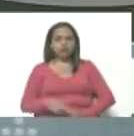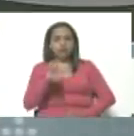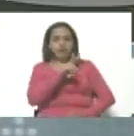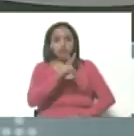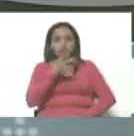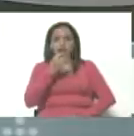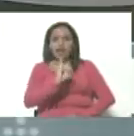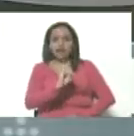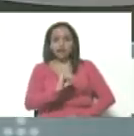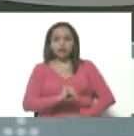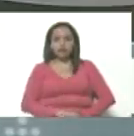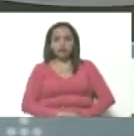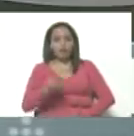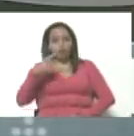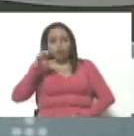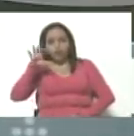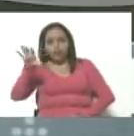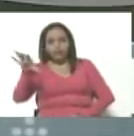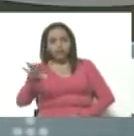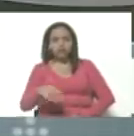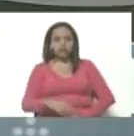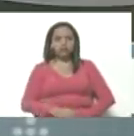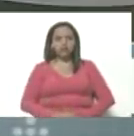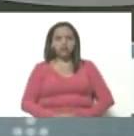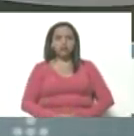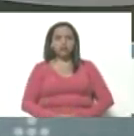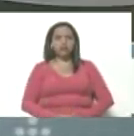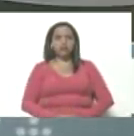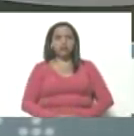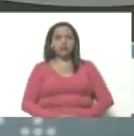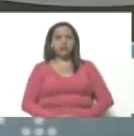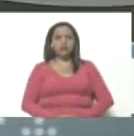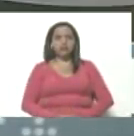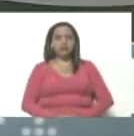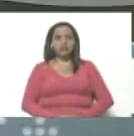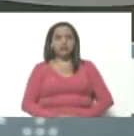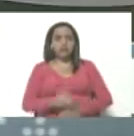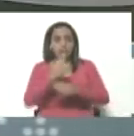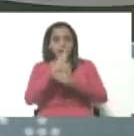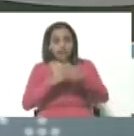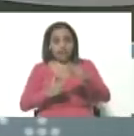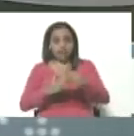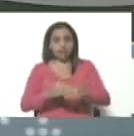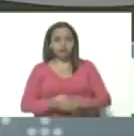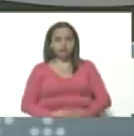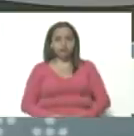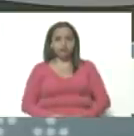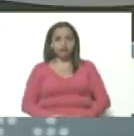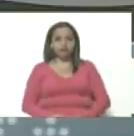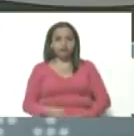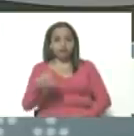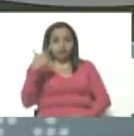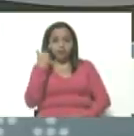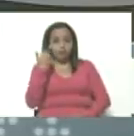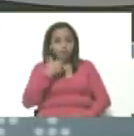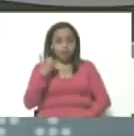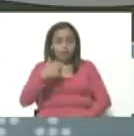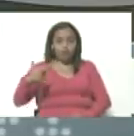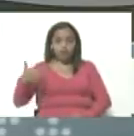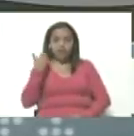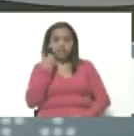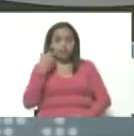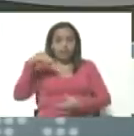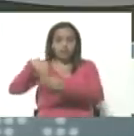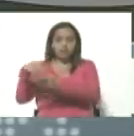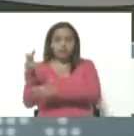son extranjeros, son de otros países. La mitad, Silvia, la mitad de los casos de Venezuela.